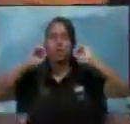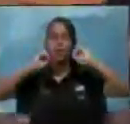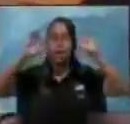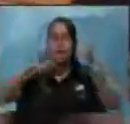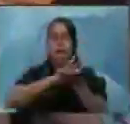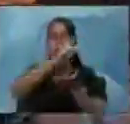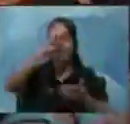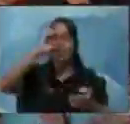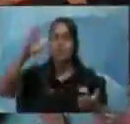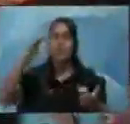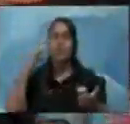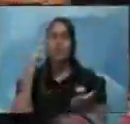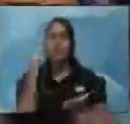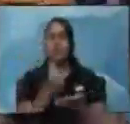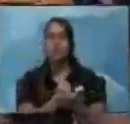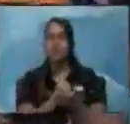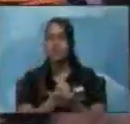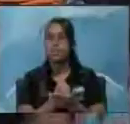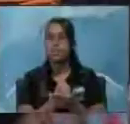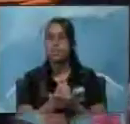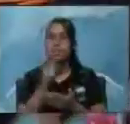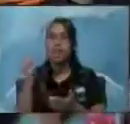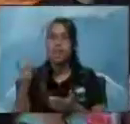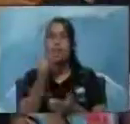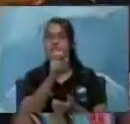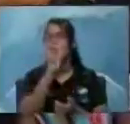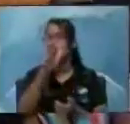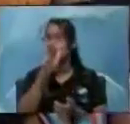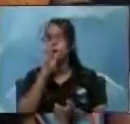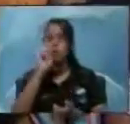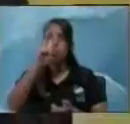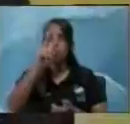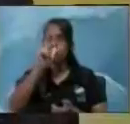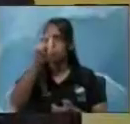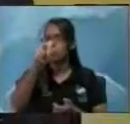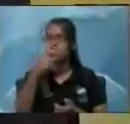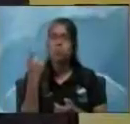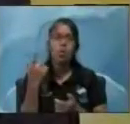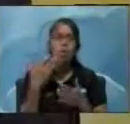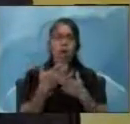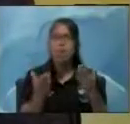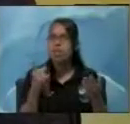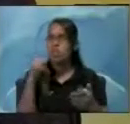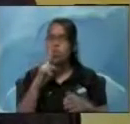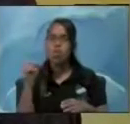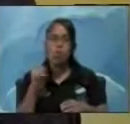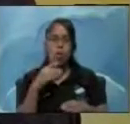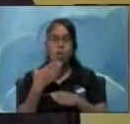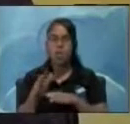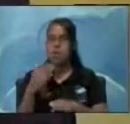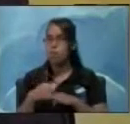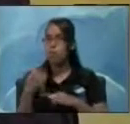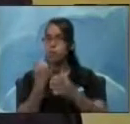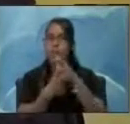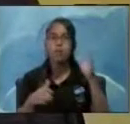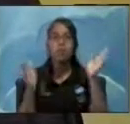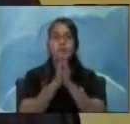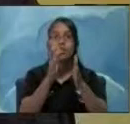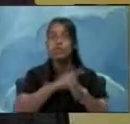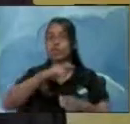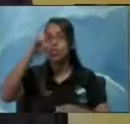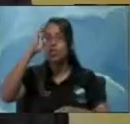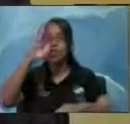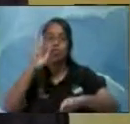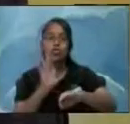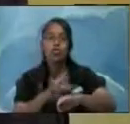Dios aunque era gente de segunda tercera cuarta clase no me importa el espíritu santo de dios los tocó